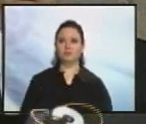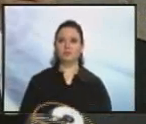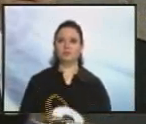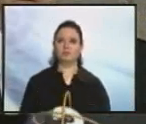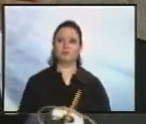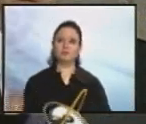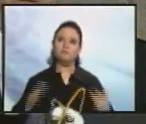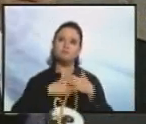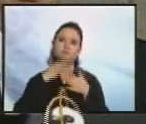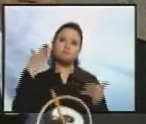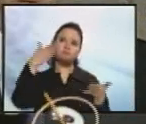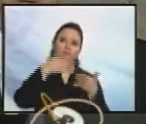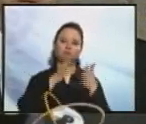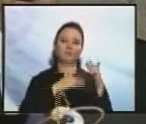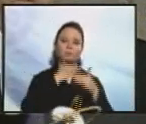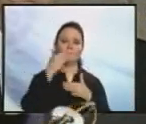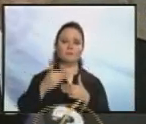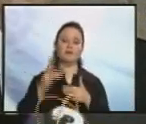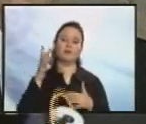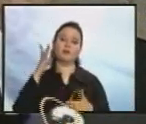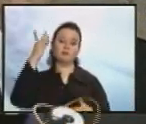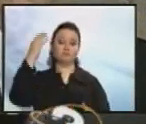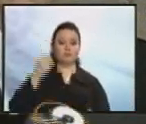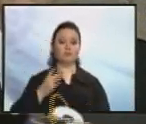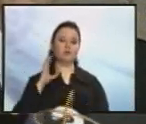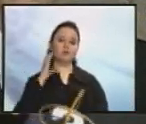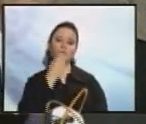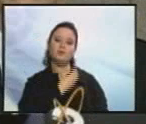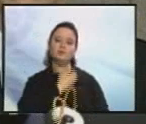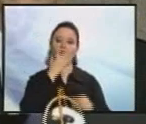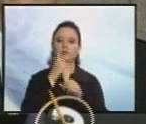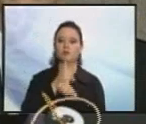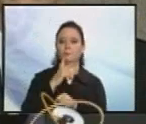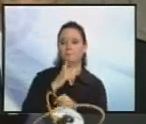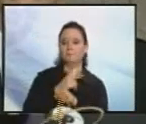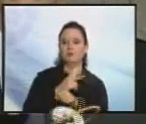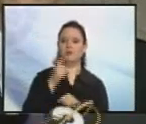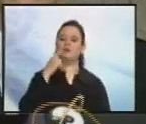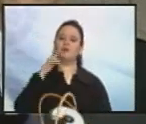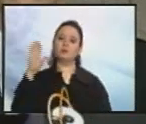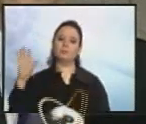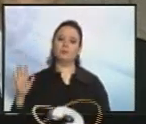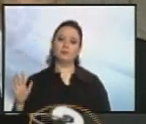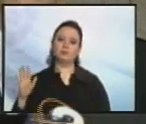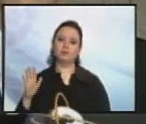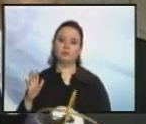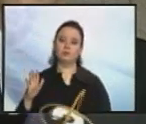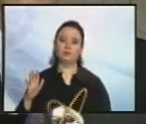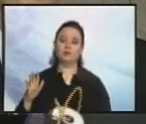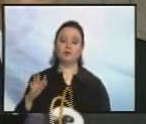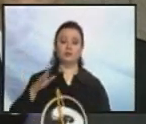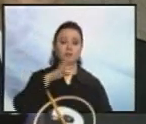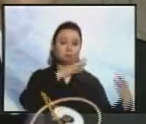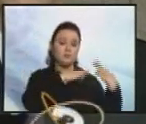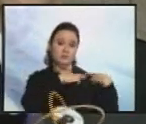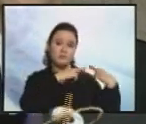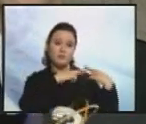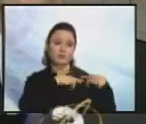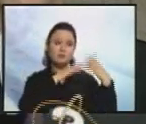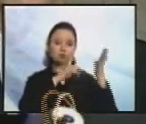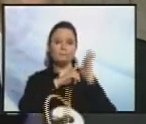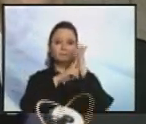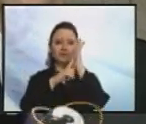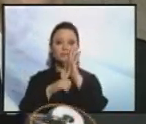ante el Honorable Congreso de la República en cumplimiento del deber de